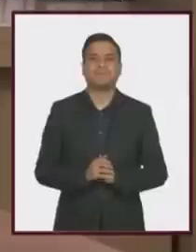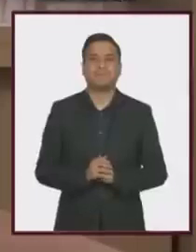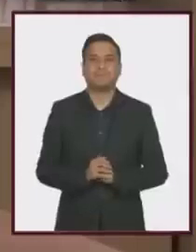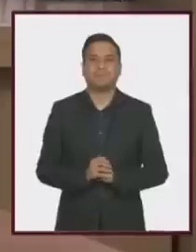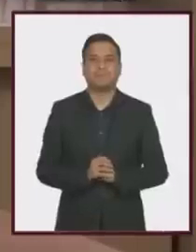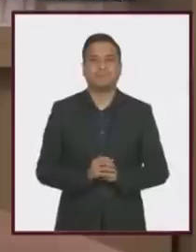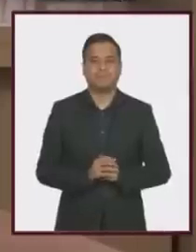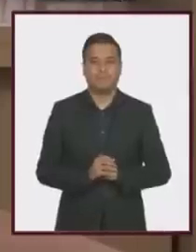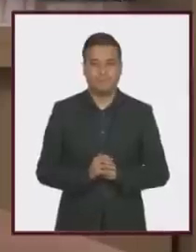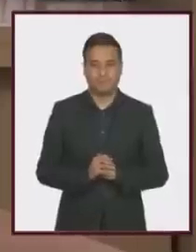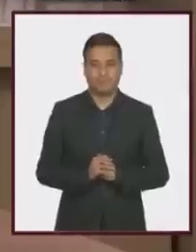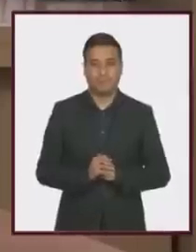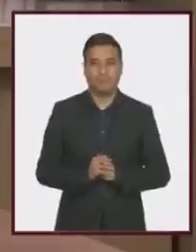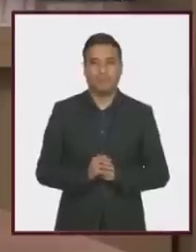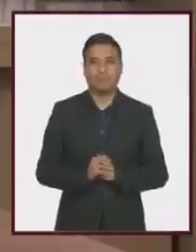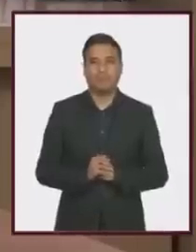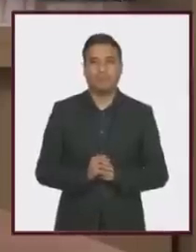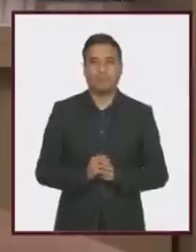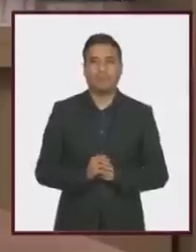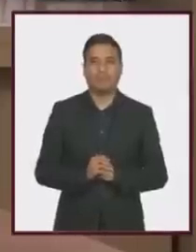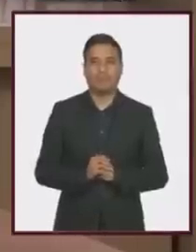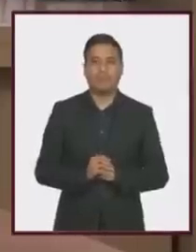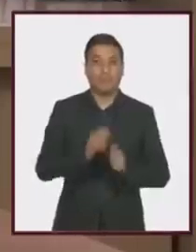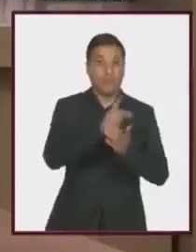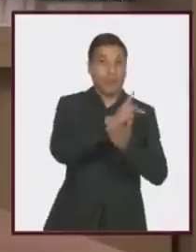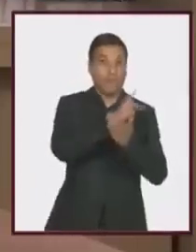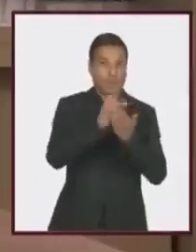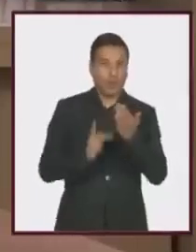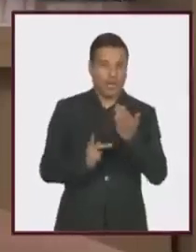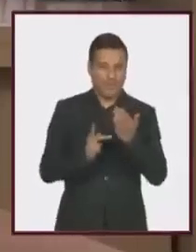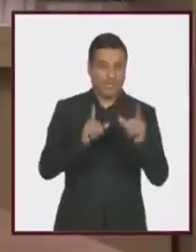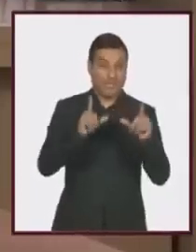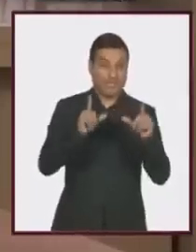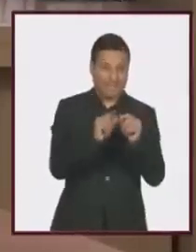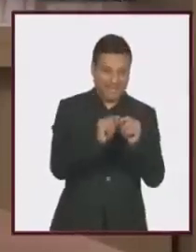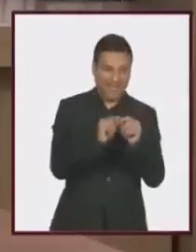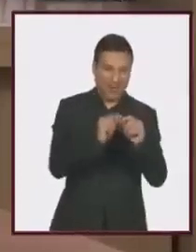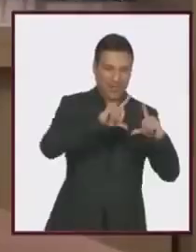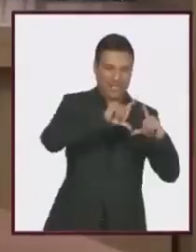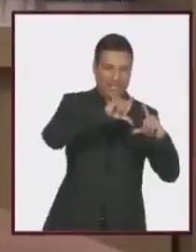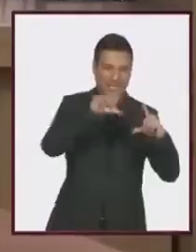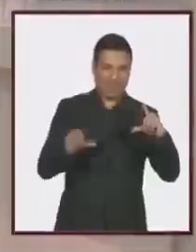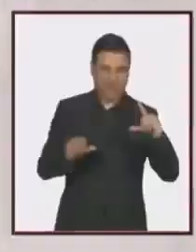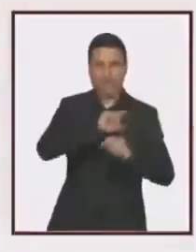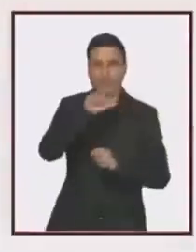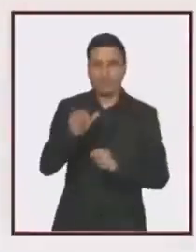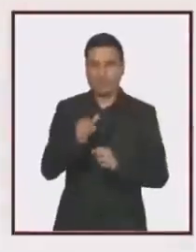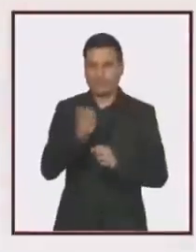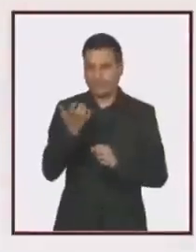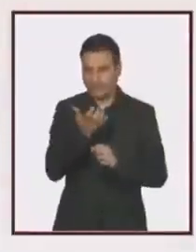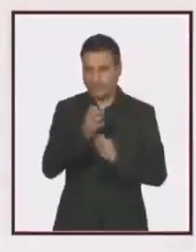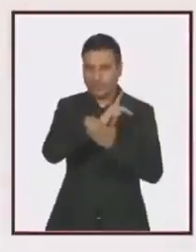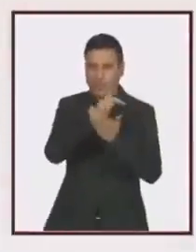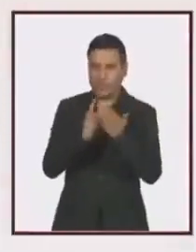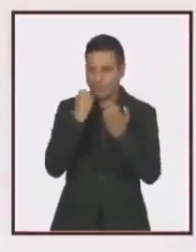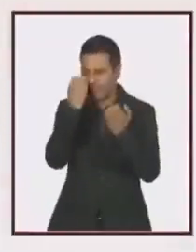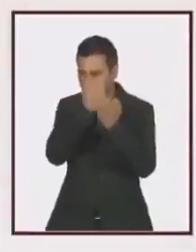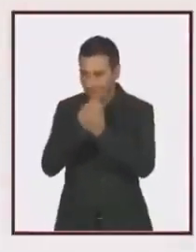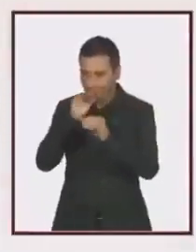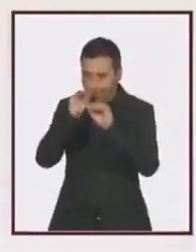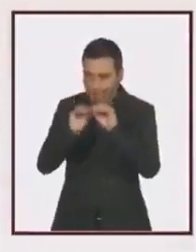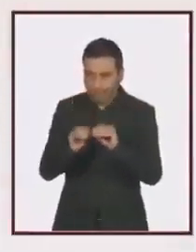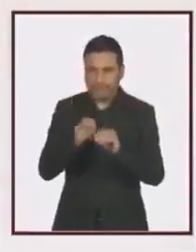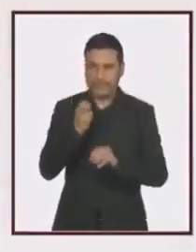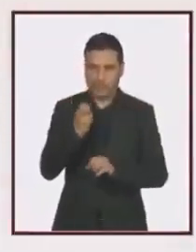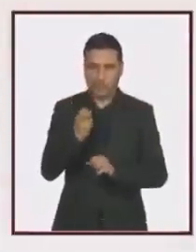poder llegar del programa sintético, que es la propuesta nacional, a construir el programa analítico? Ahora nos vamos a